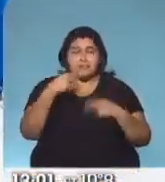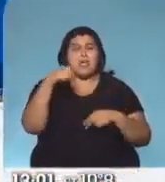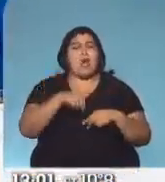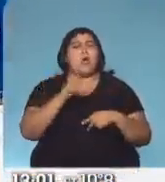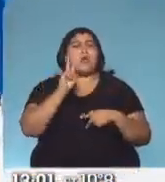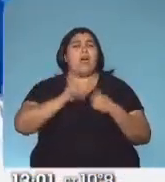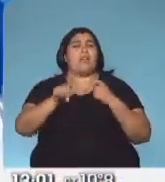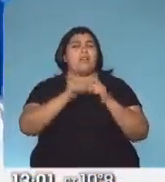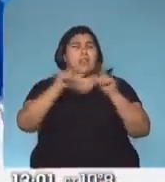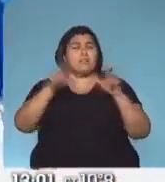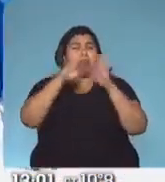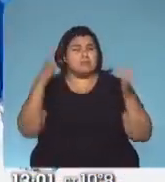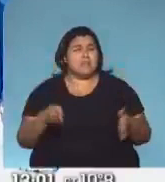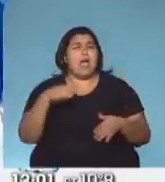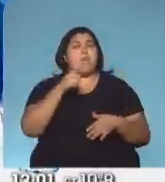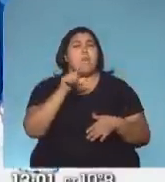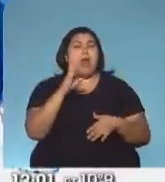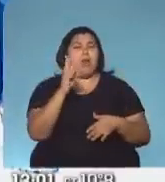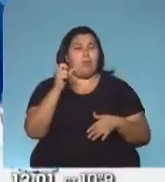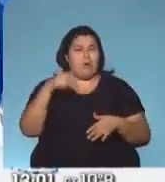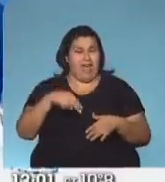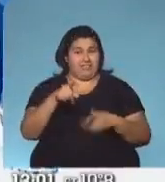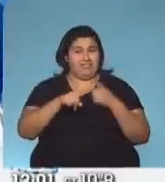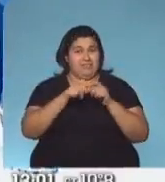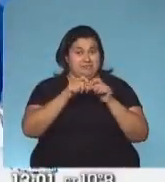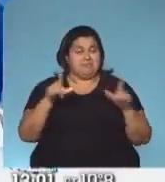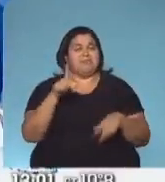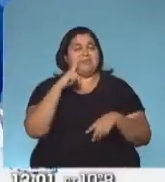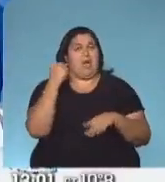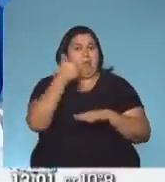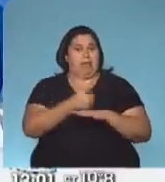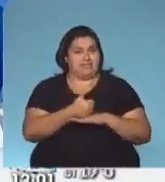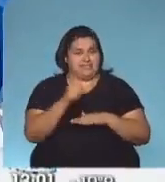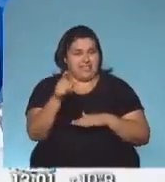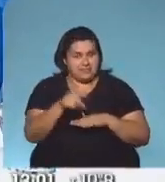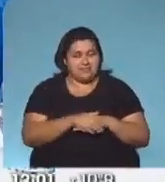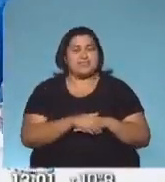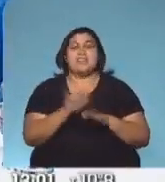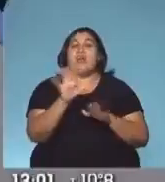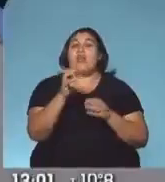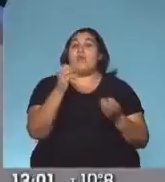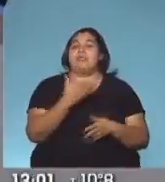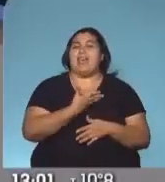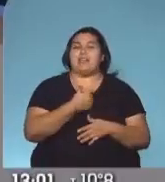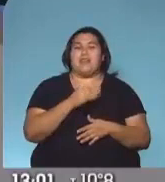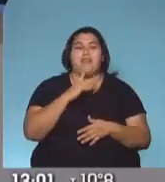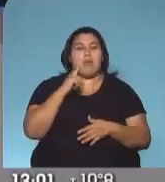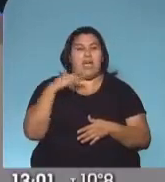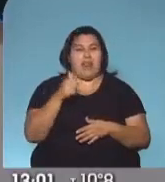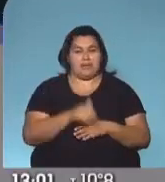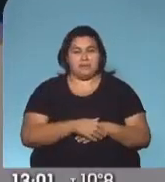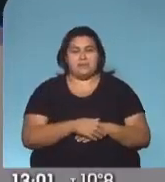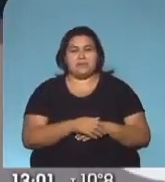urgente al instituto malbrán allí estuvo el presidente alberto fernández y fabián a farrús y está en el lugar con toda la información hola fabiana buenas tardes